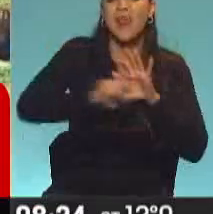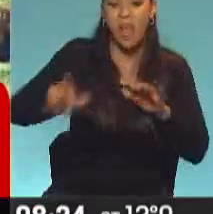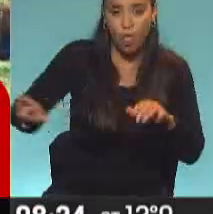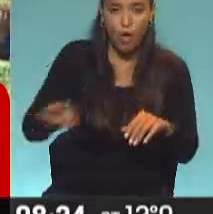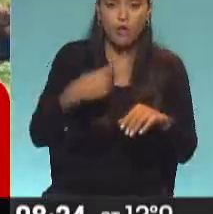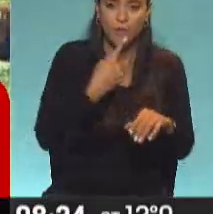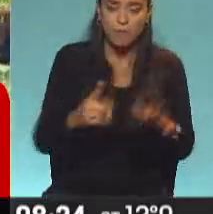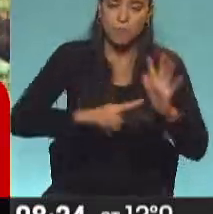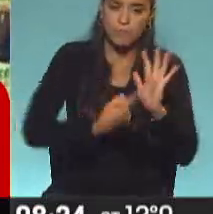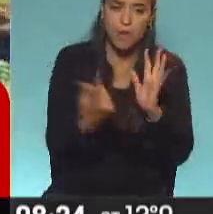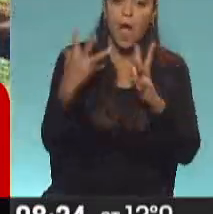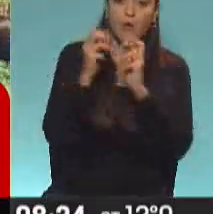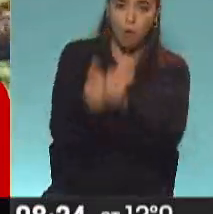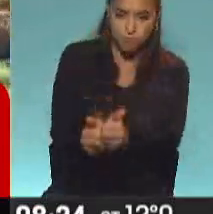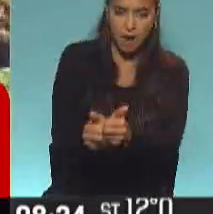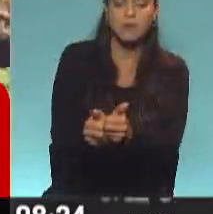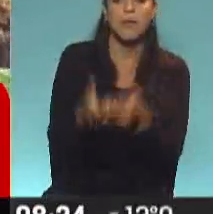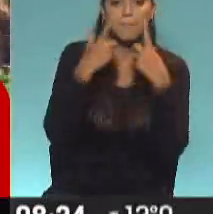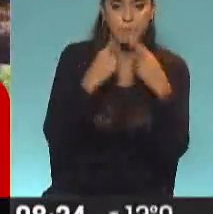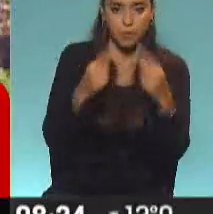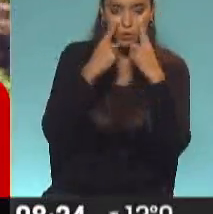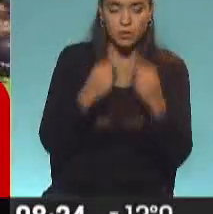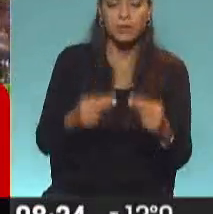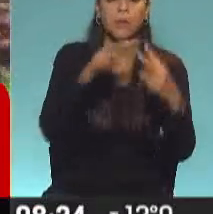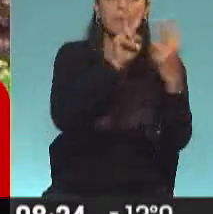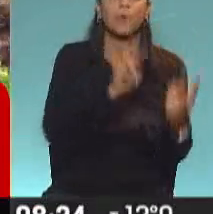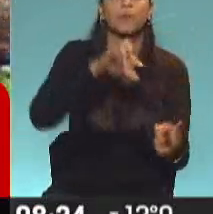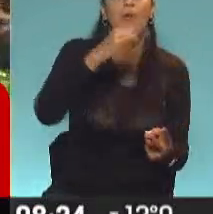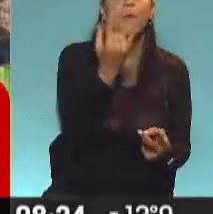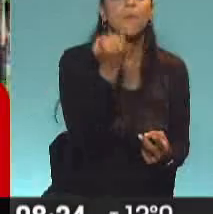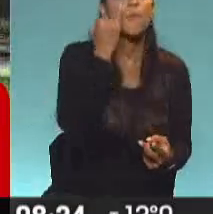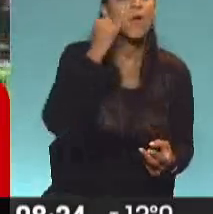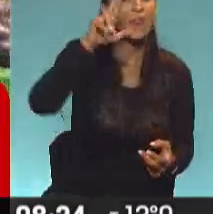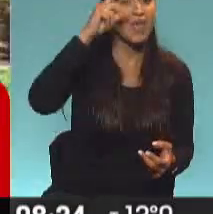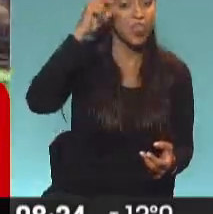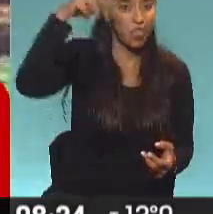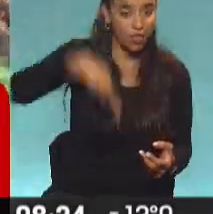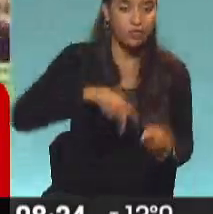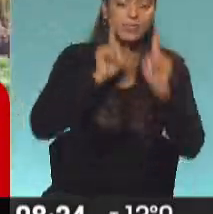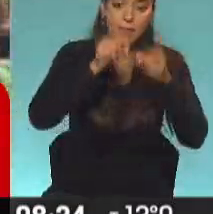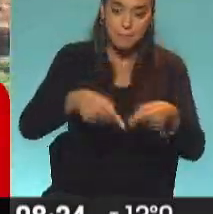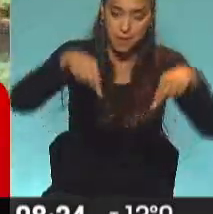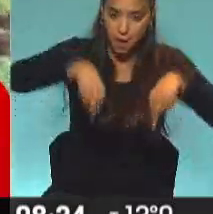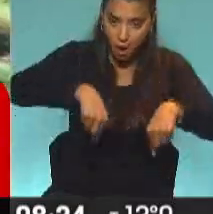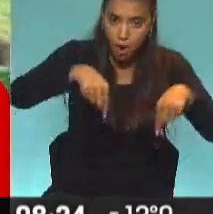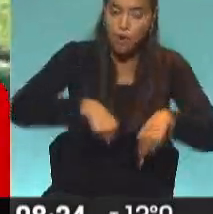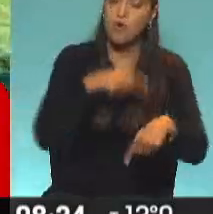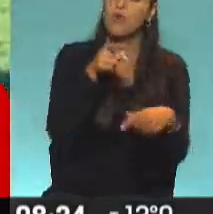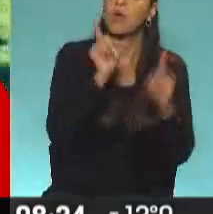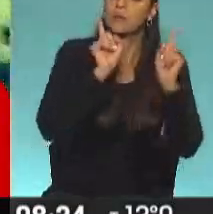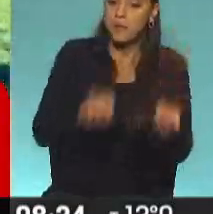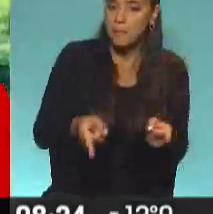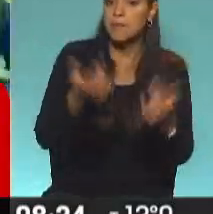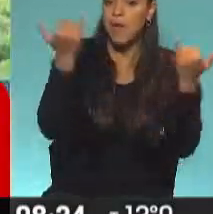que están justamente acompañando esta protesta. En el puente Pueyrredón está en este momento justamente desarrollándose también